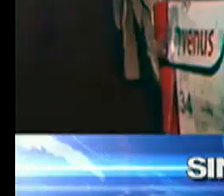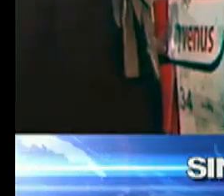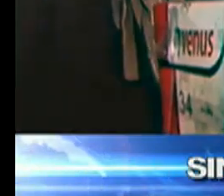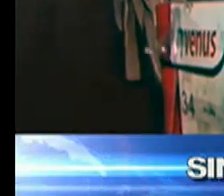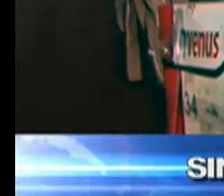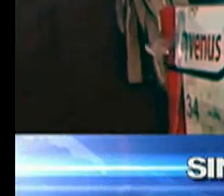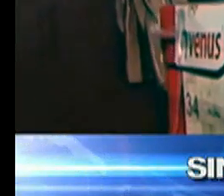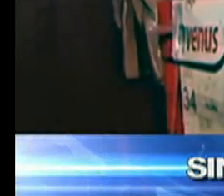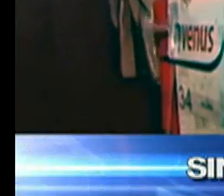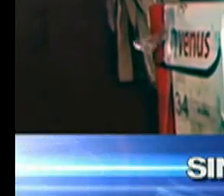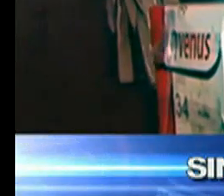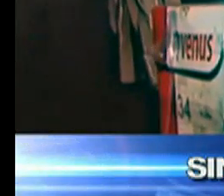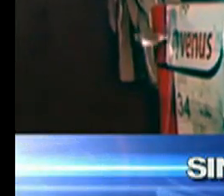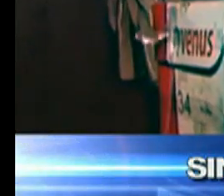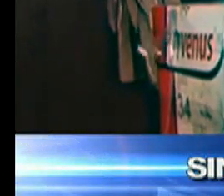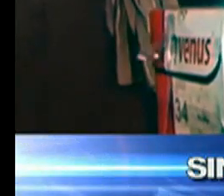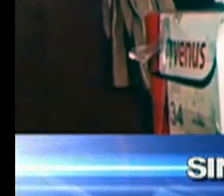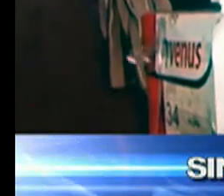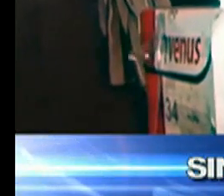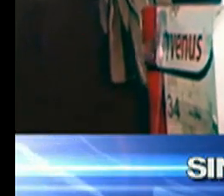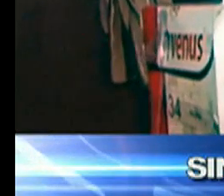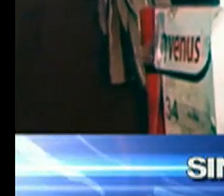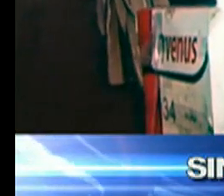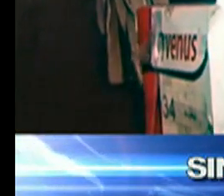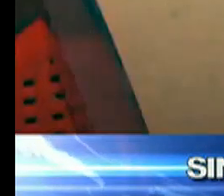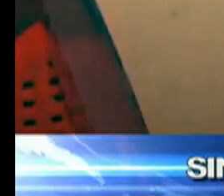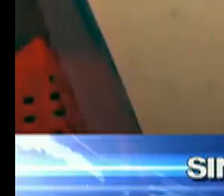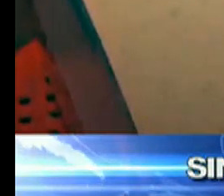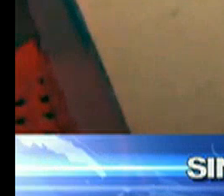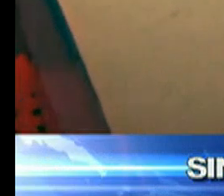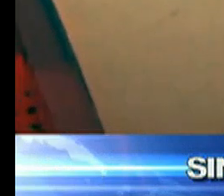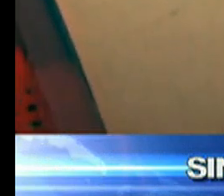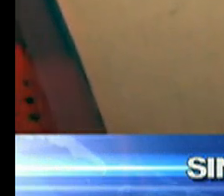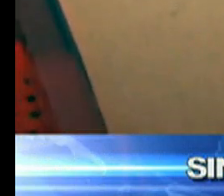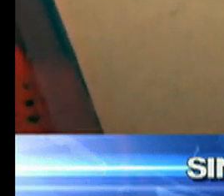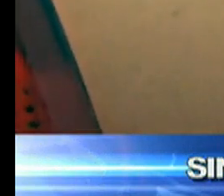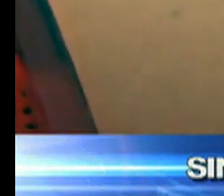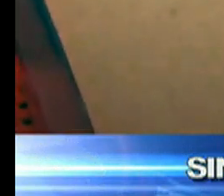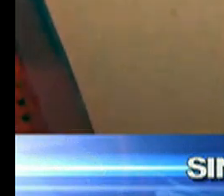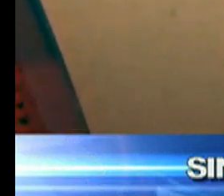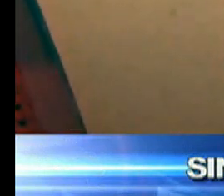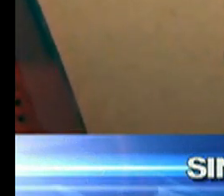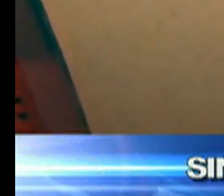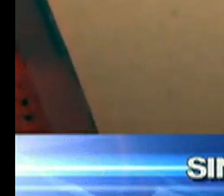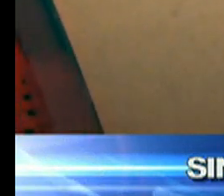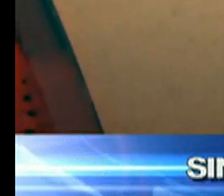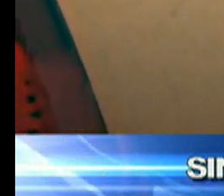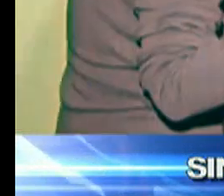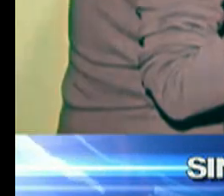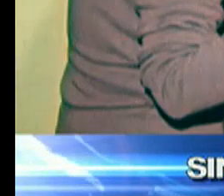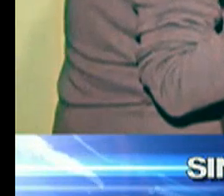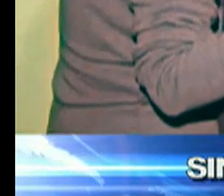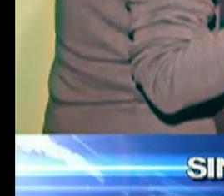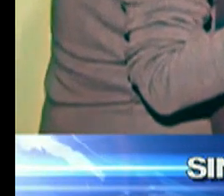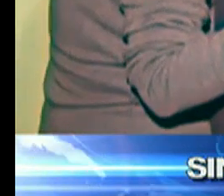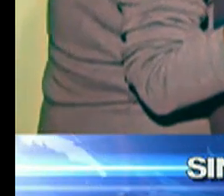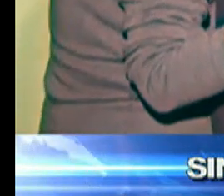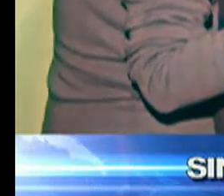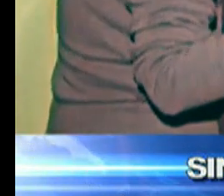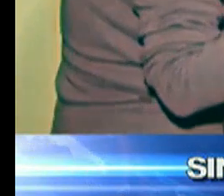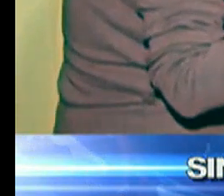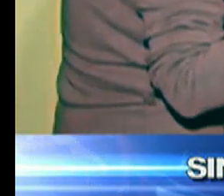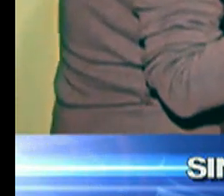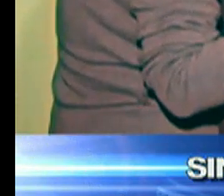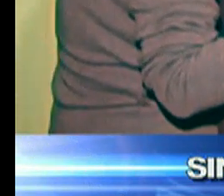Más adelante, en la noticia y la comunidad. Familia pide ayuda para sepultar a uno de sus integrantes que falleció